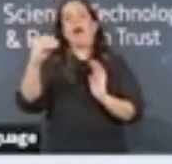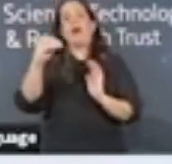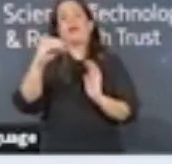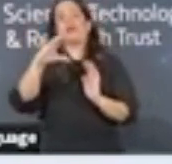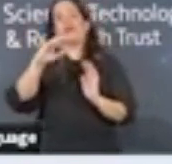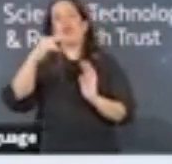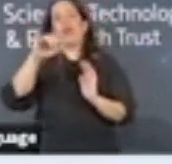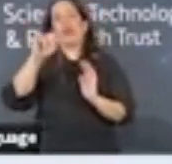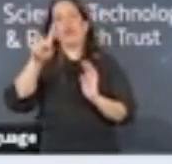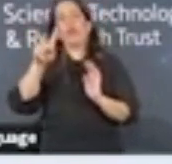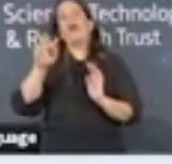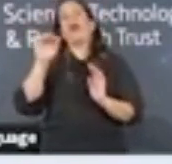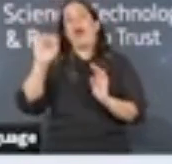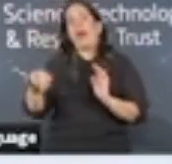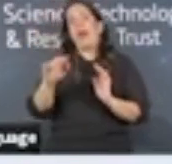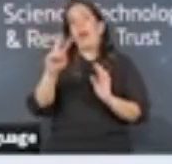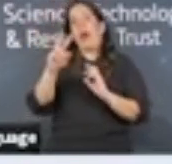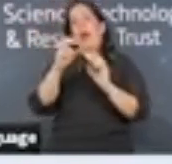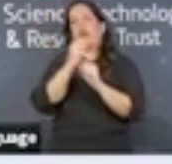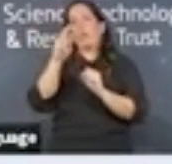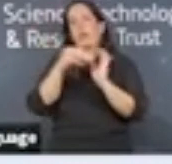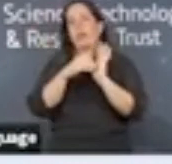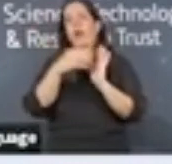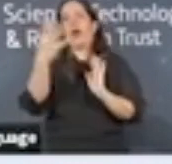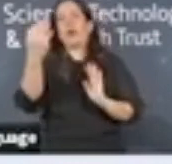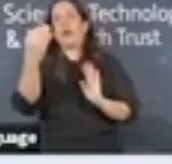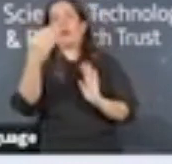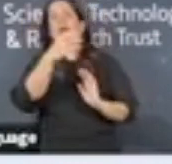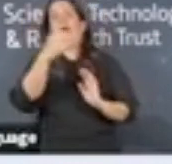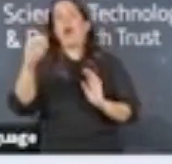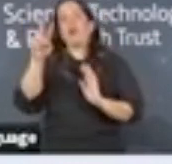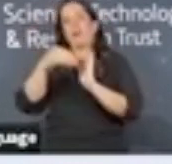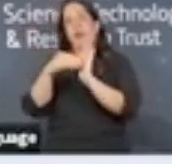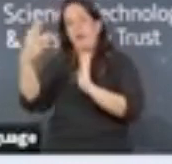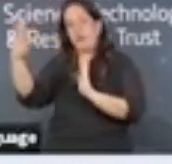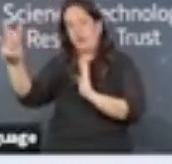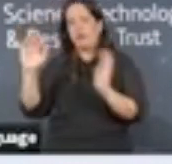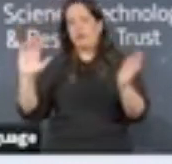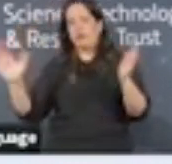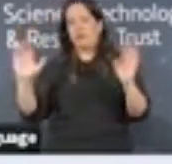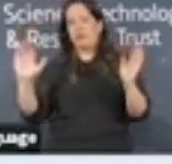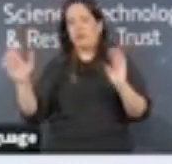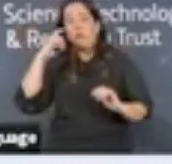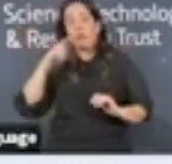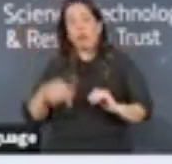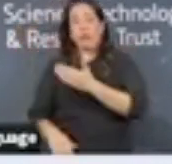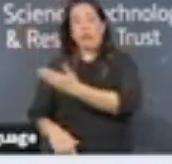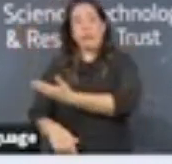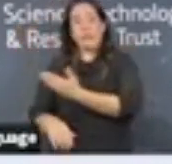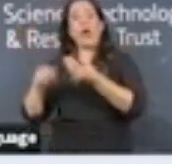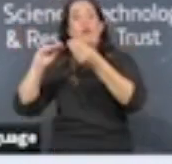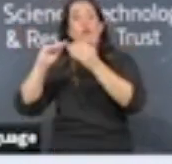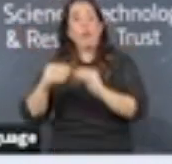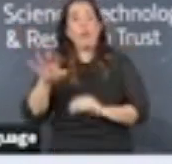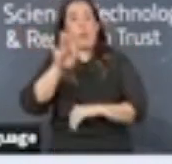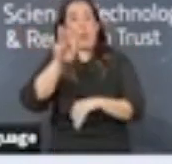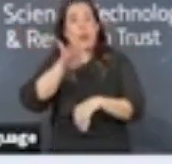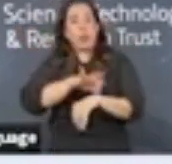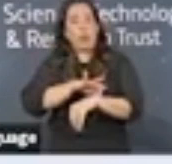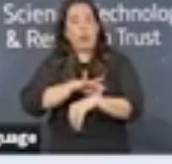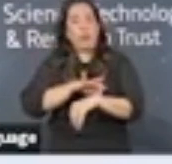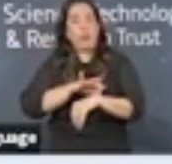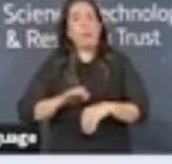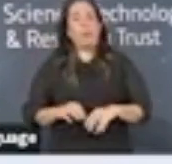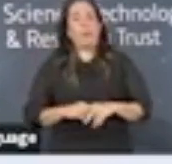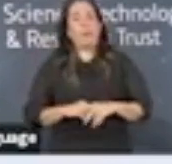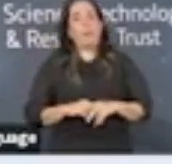2014 y del Zika en el año 2016. Podemos ver que el número de mosquitos en